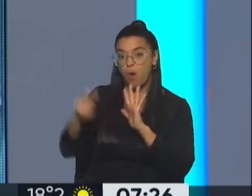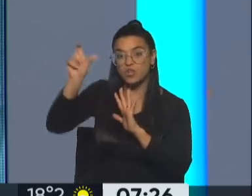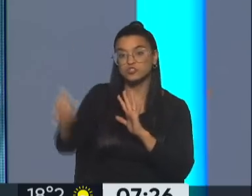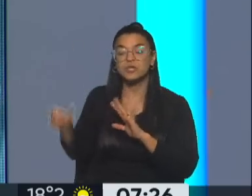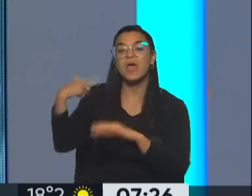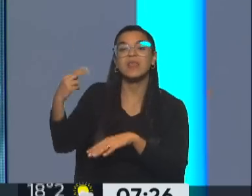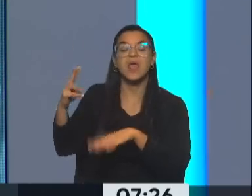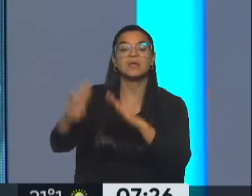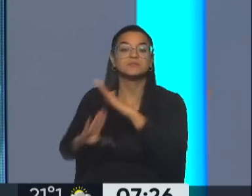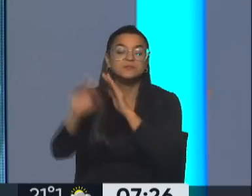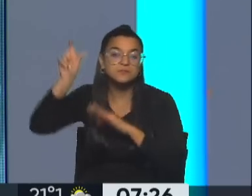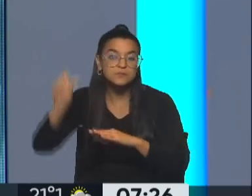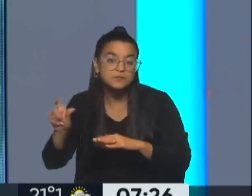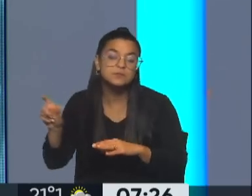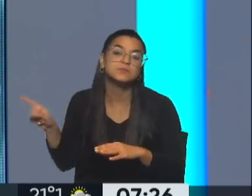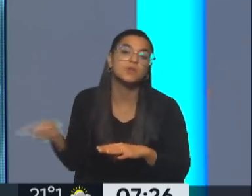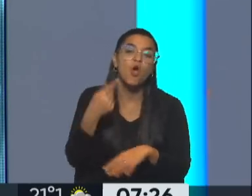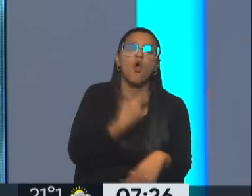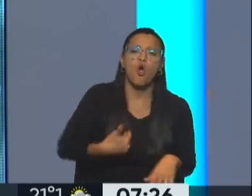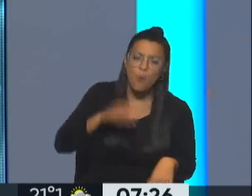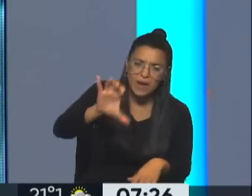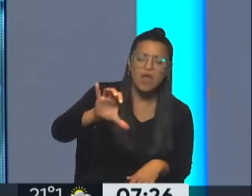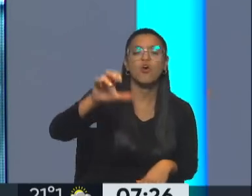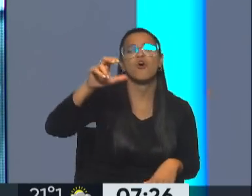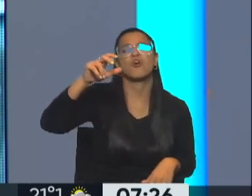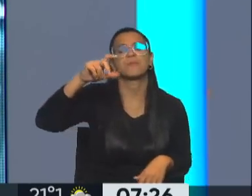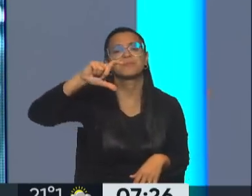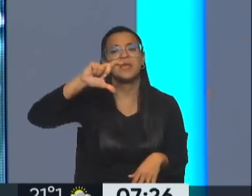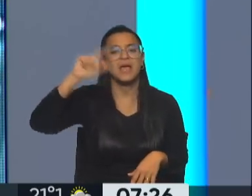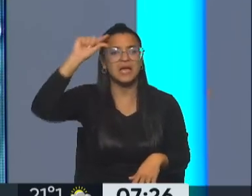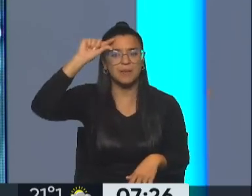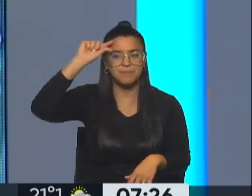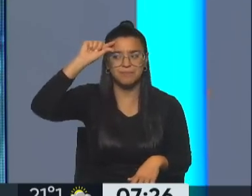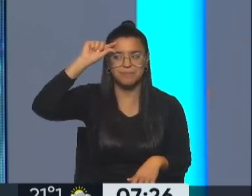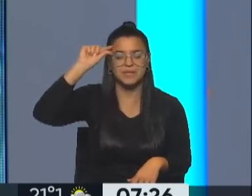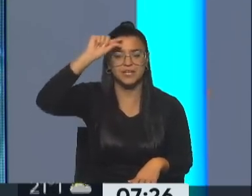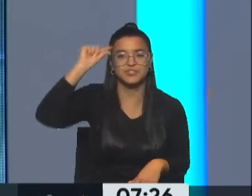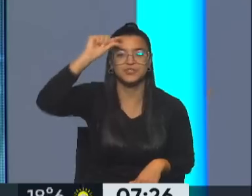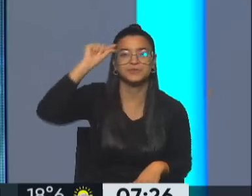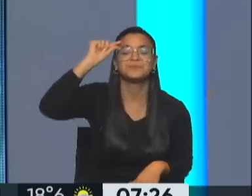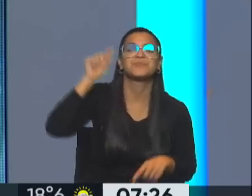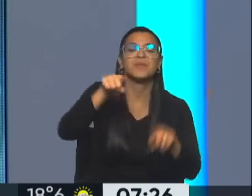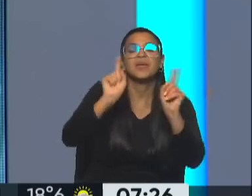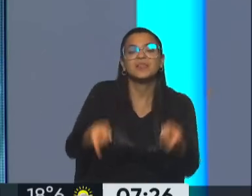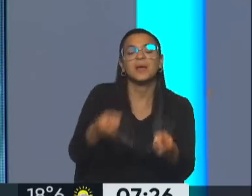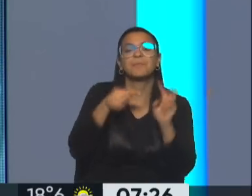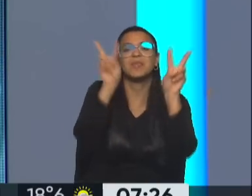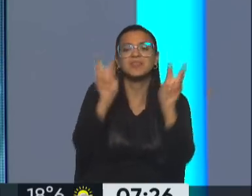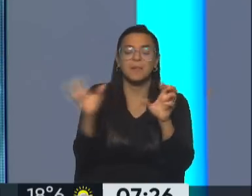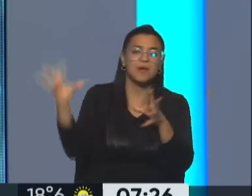ir gobernadores, en el caso de Jorge Capitanich. Se va a sumar también un caso que tiene que ver